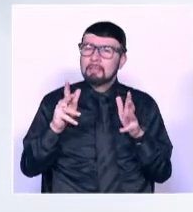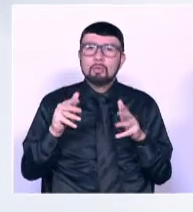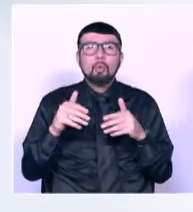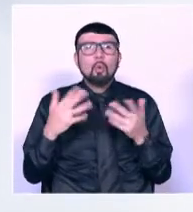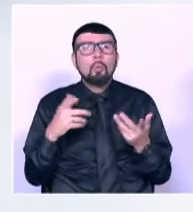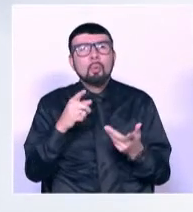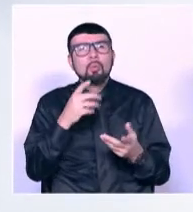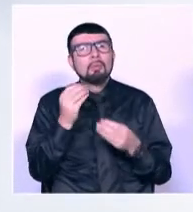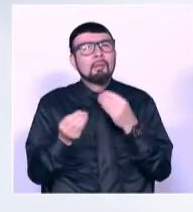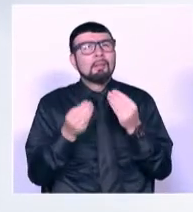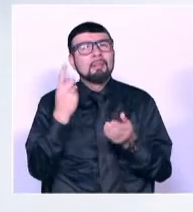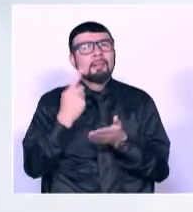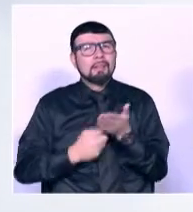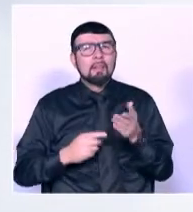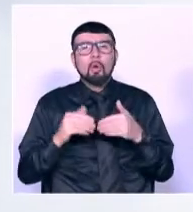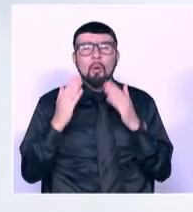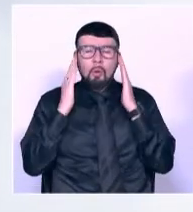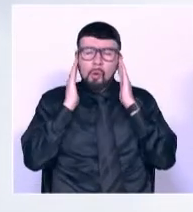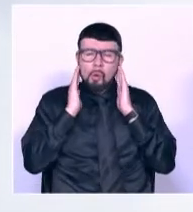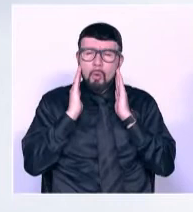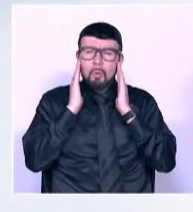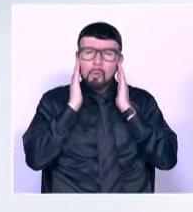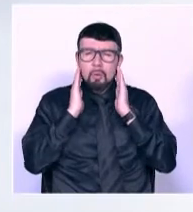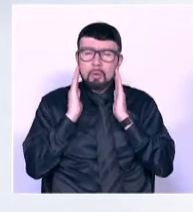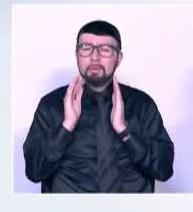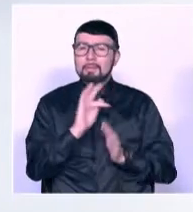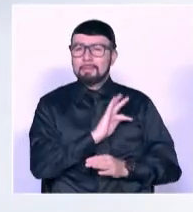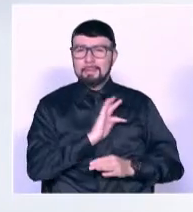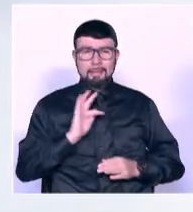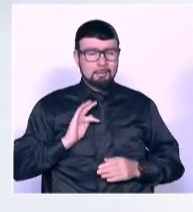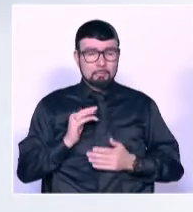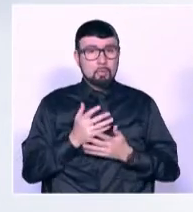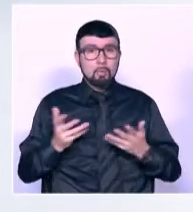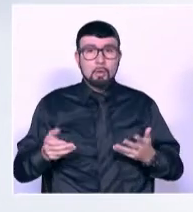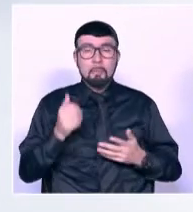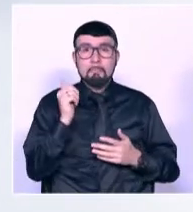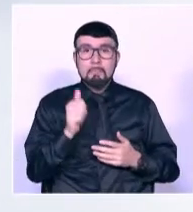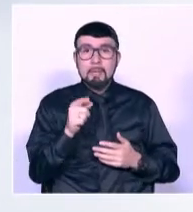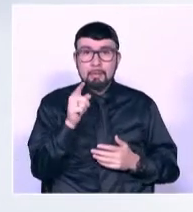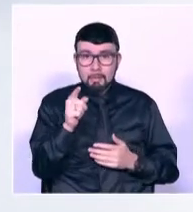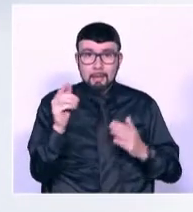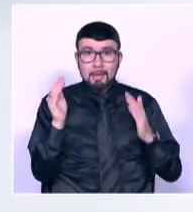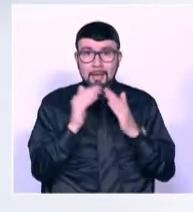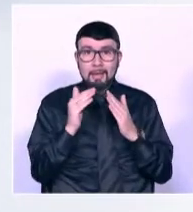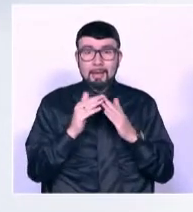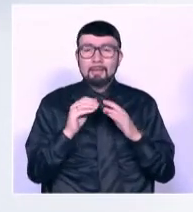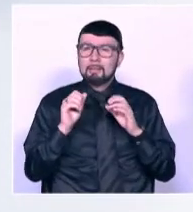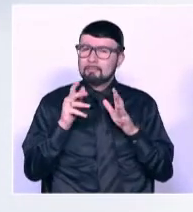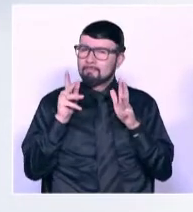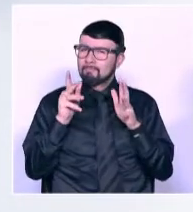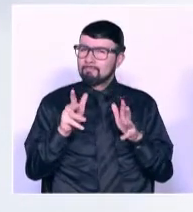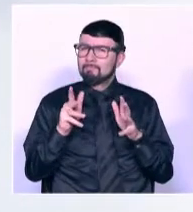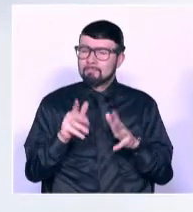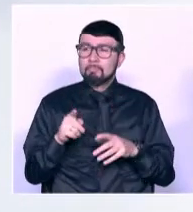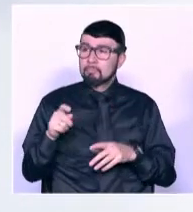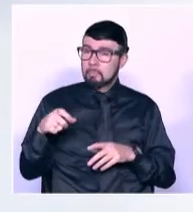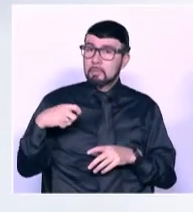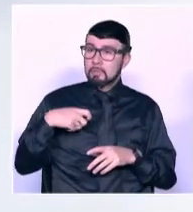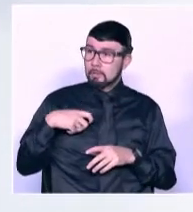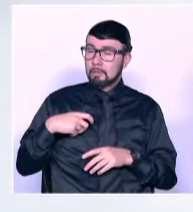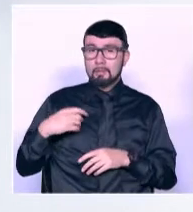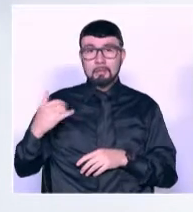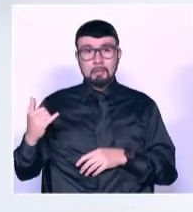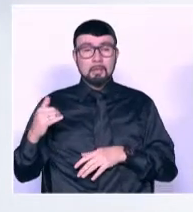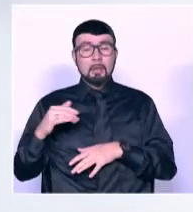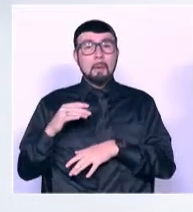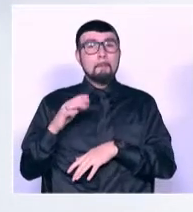pueden hacer, masajes, terapias, qué se pueden hacer desde sus hogares, por supuesto, con una supervisión de un profesional